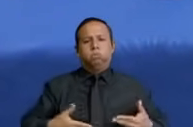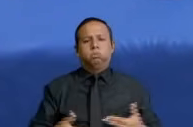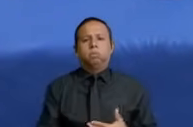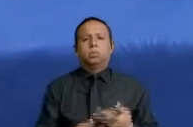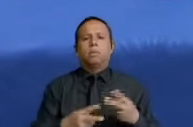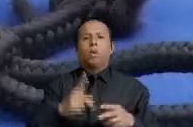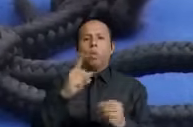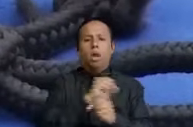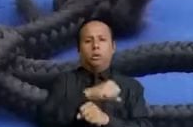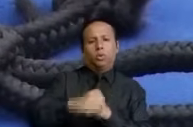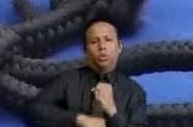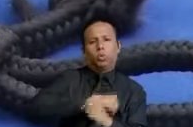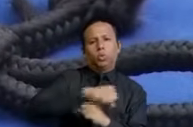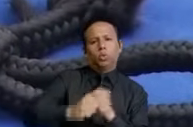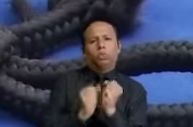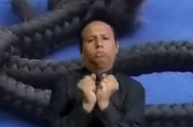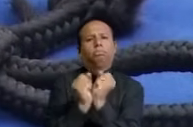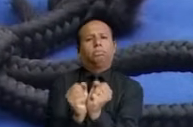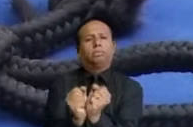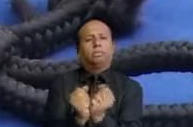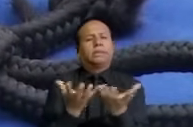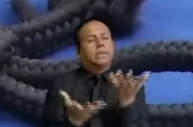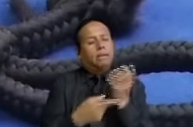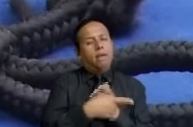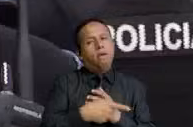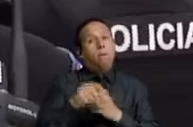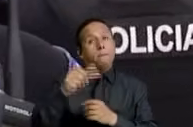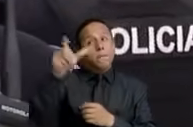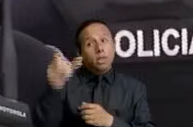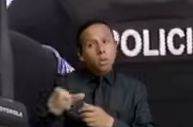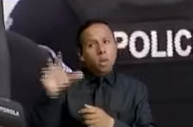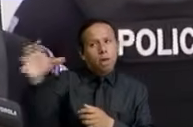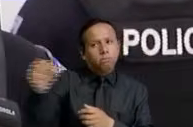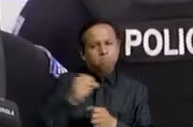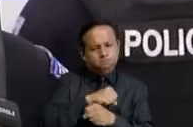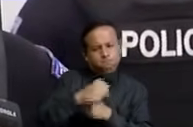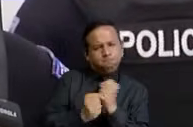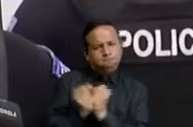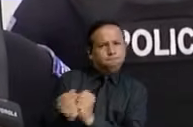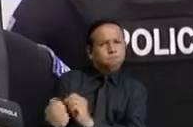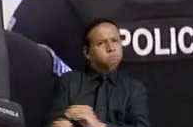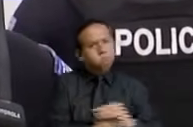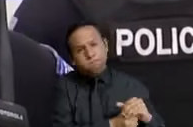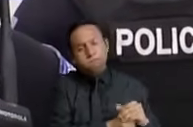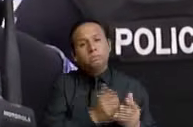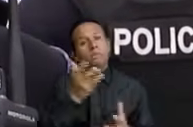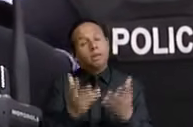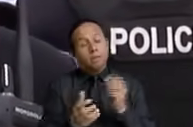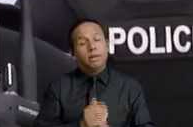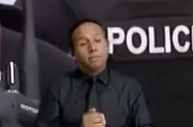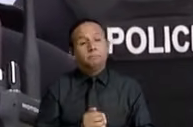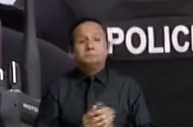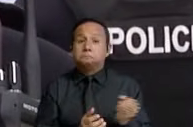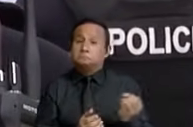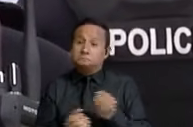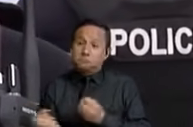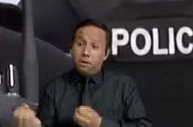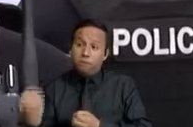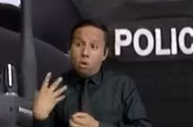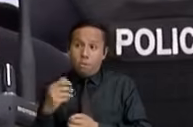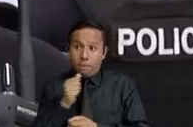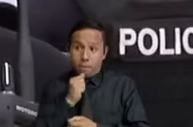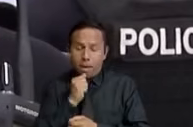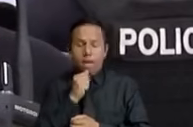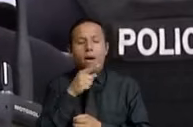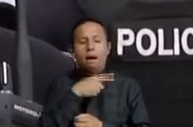soga que daba cuenta del ilícito que iban a cometer mediante información reservada posiblemente iban a participar en un secuestro en el